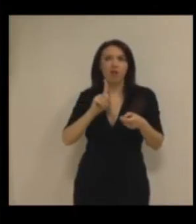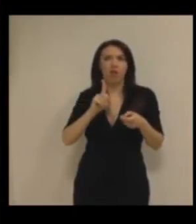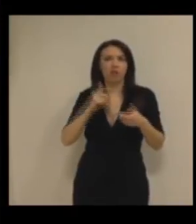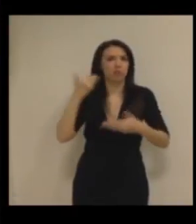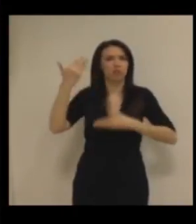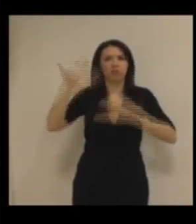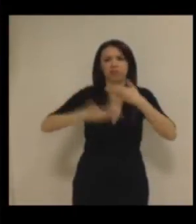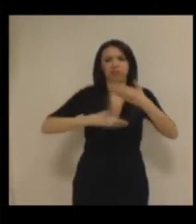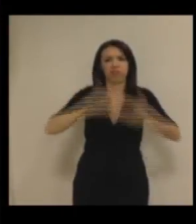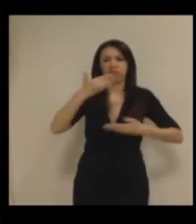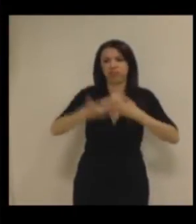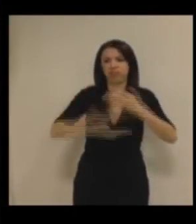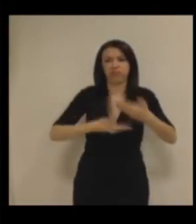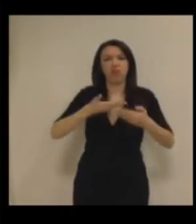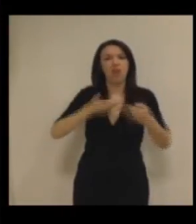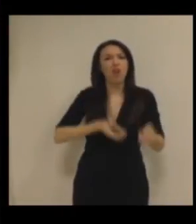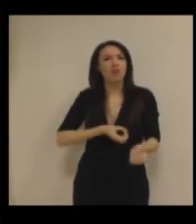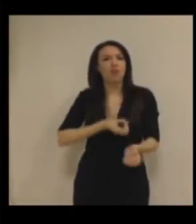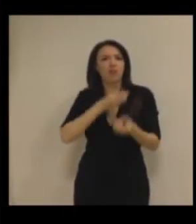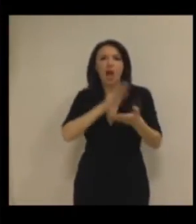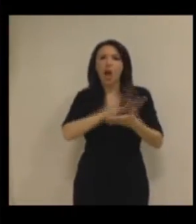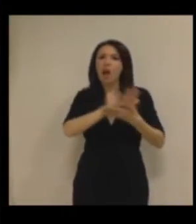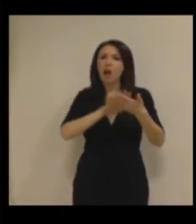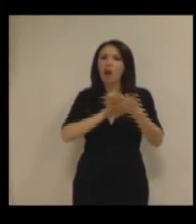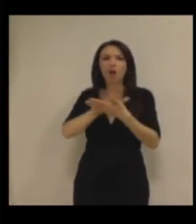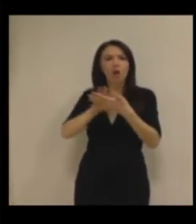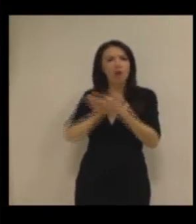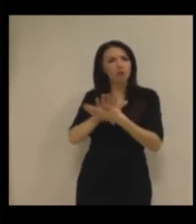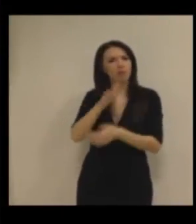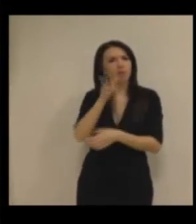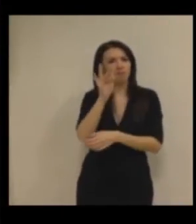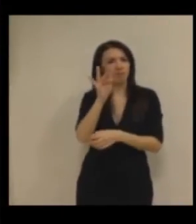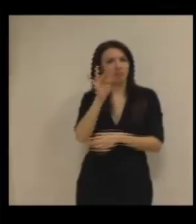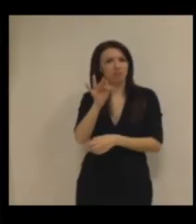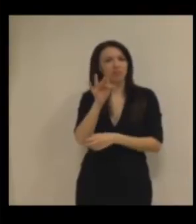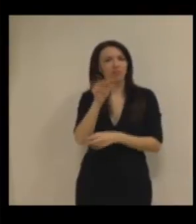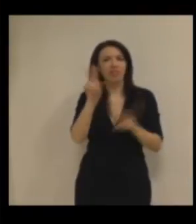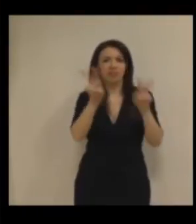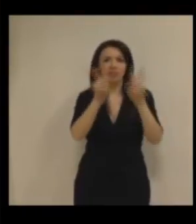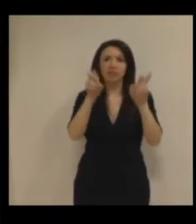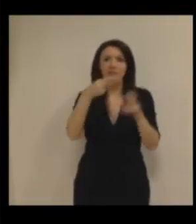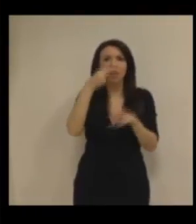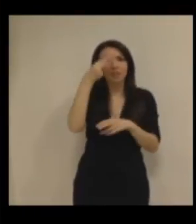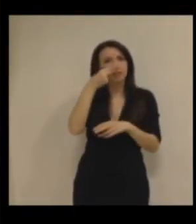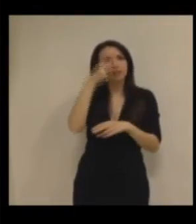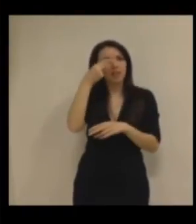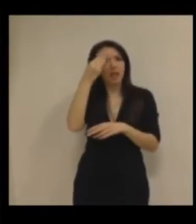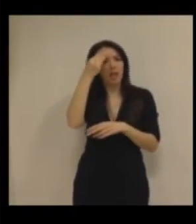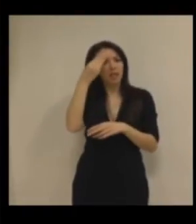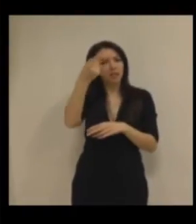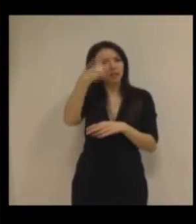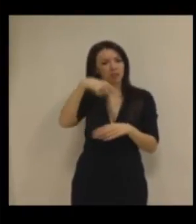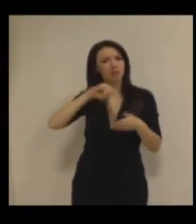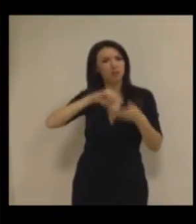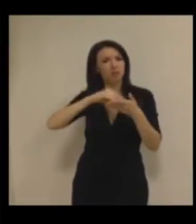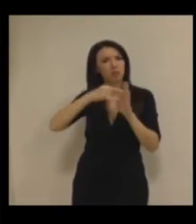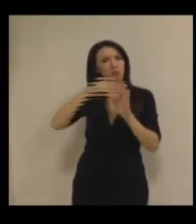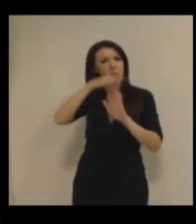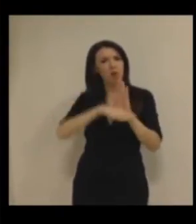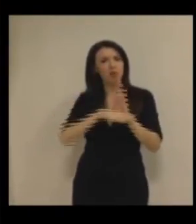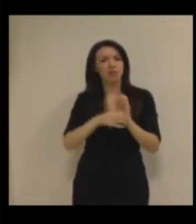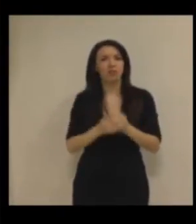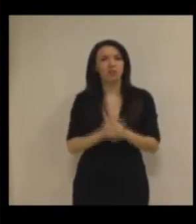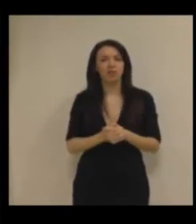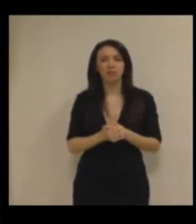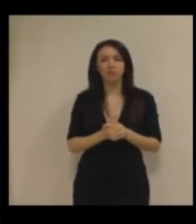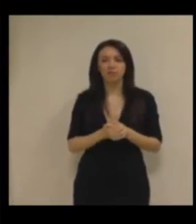que los comentarios han sido siempre muy positivos sobre lo que el interés que les parece a ellos que tiene el proyecto. Pero